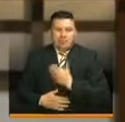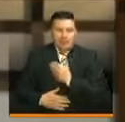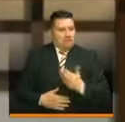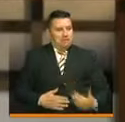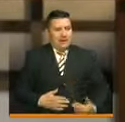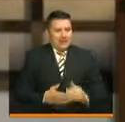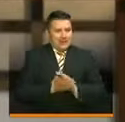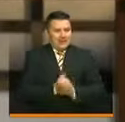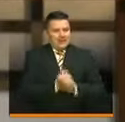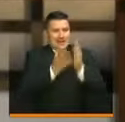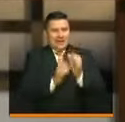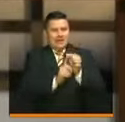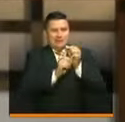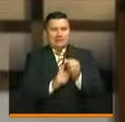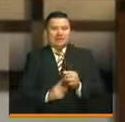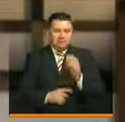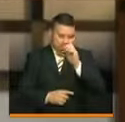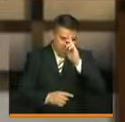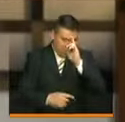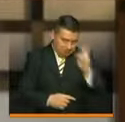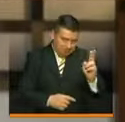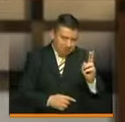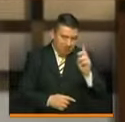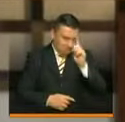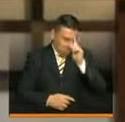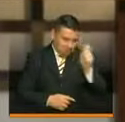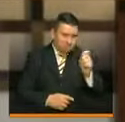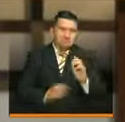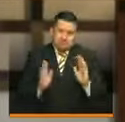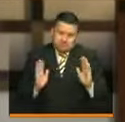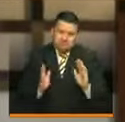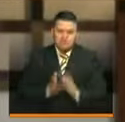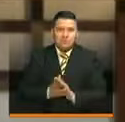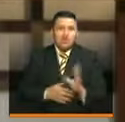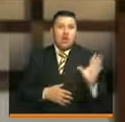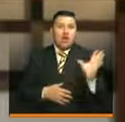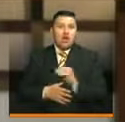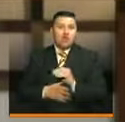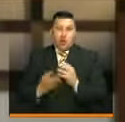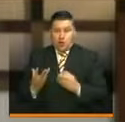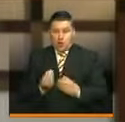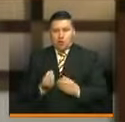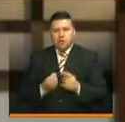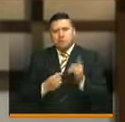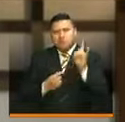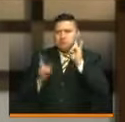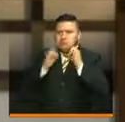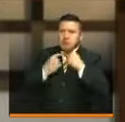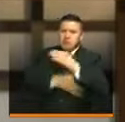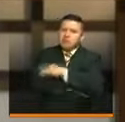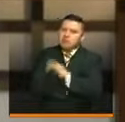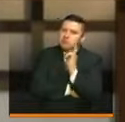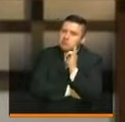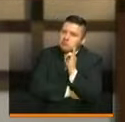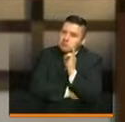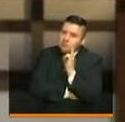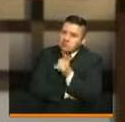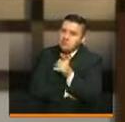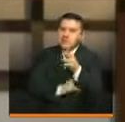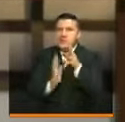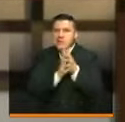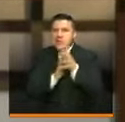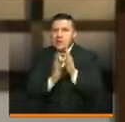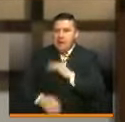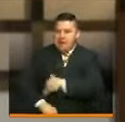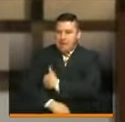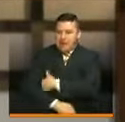Presidente, un saludo muy especial para usted, mi respeto y consideración, y para todo su gabinete. Estaba aquí escuchando juiciosamente el reporte de cada uno